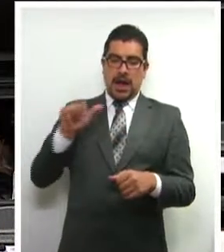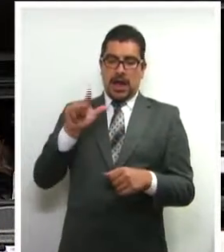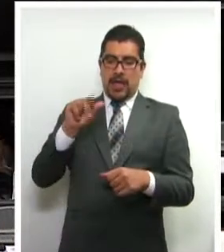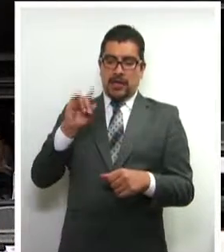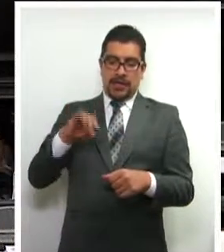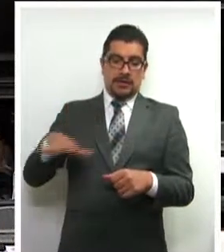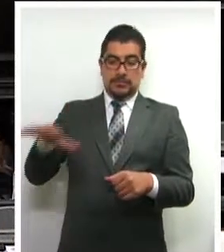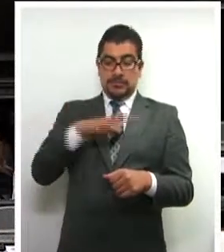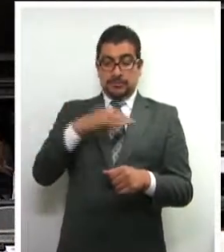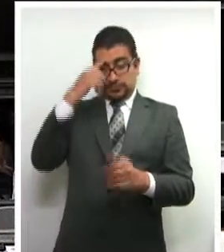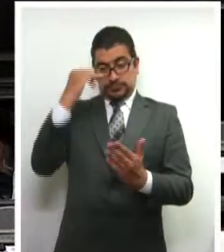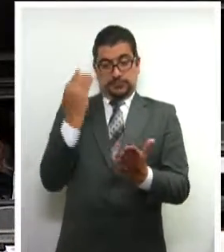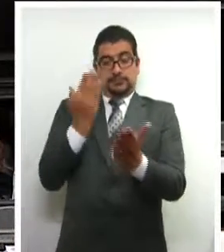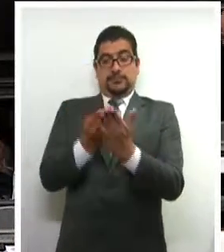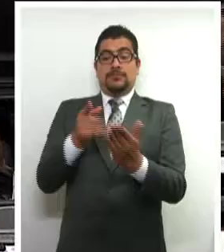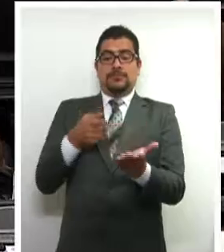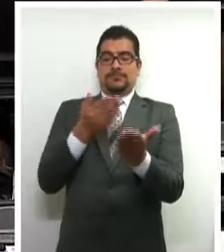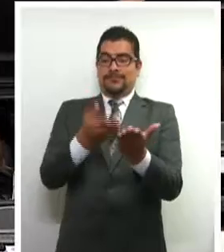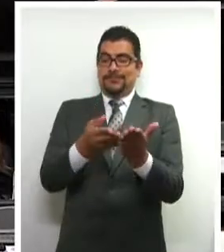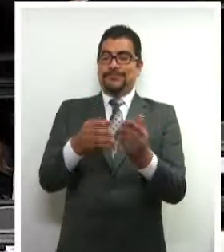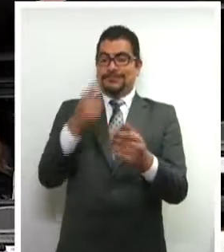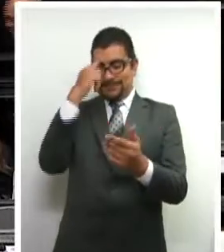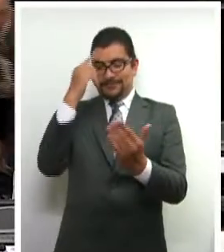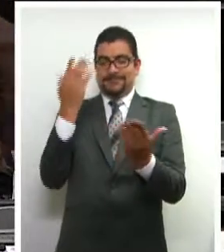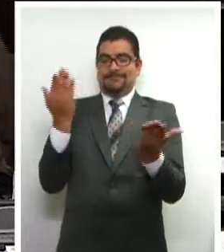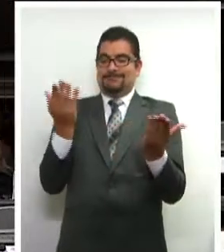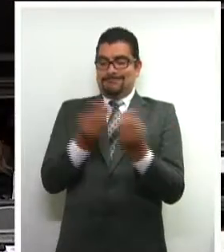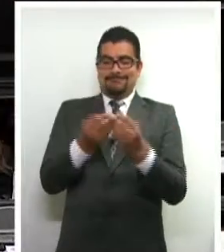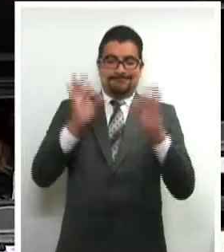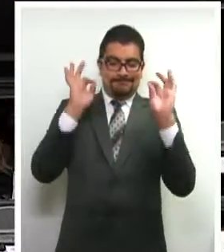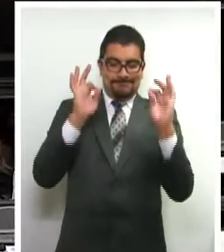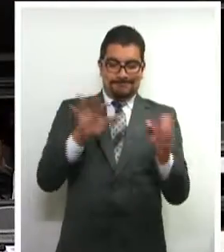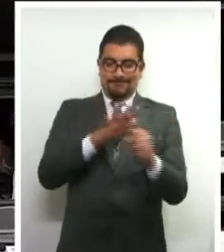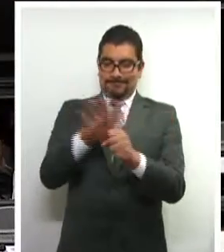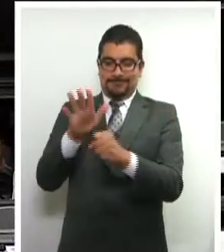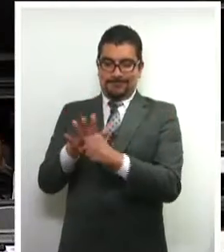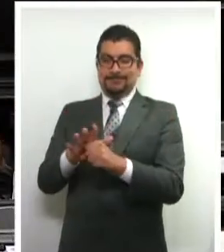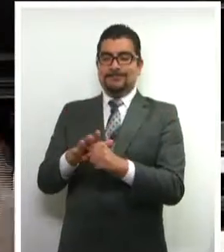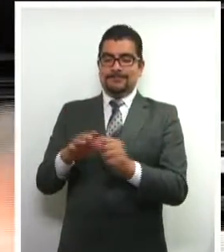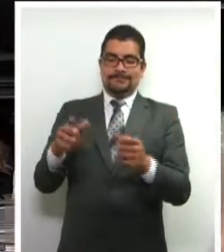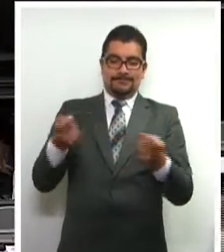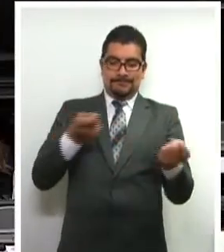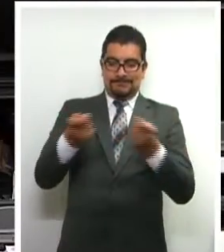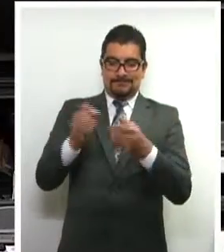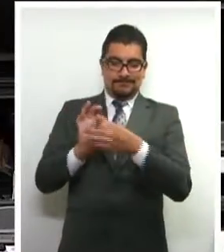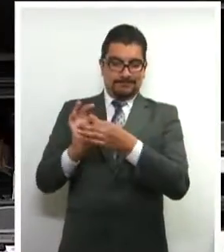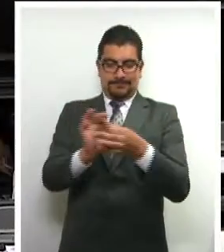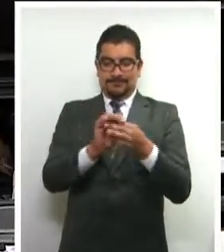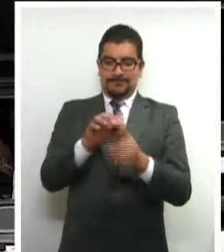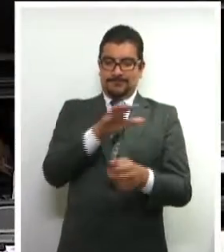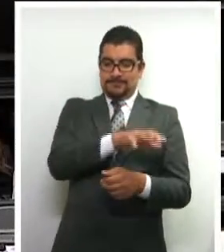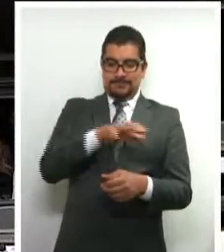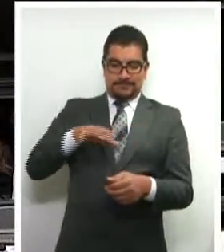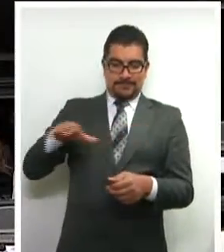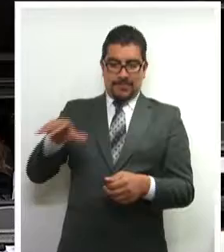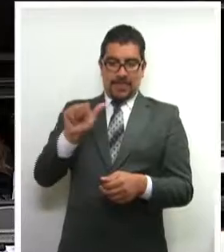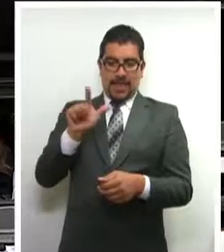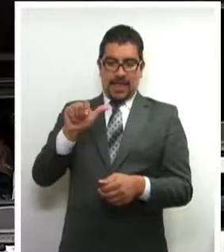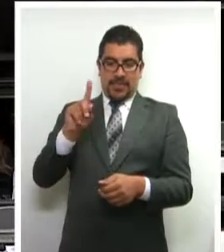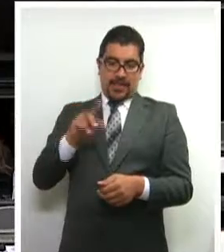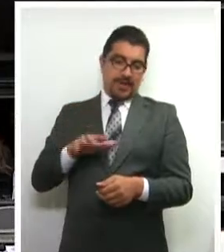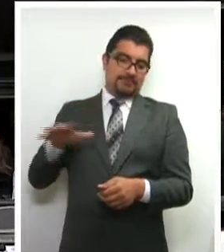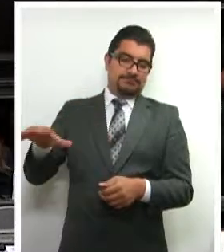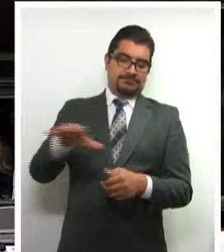la propuesta materia de la presente iniciativa contenga de manera adecuada la coordinación entre las alcaldías y el ente